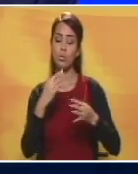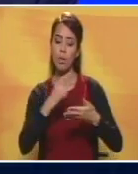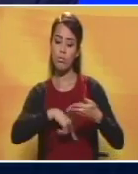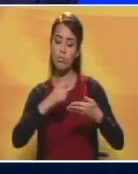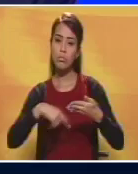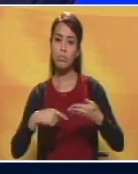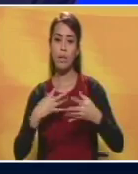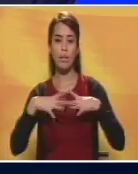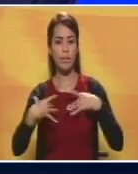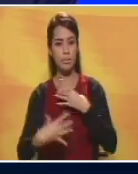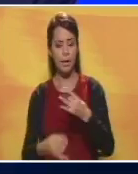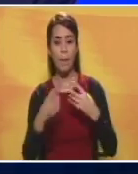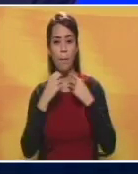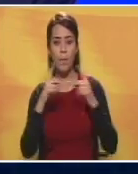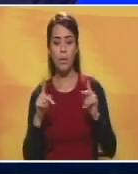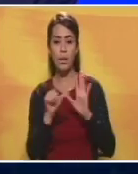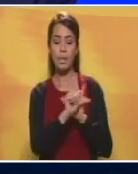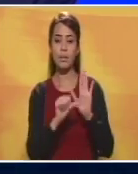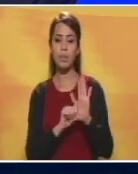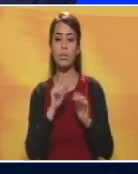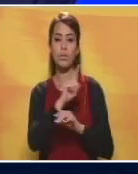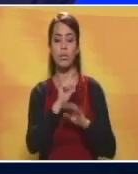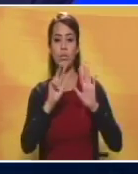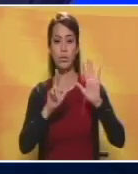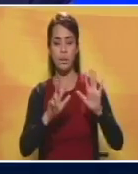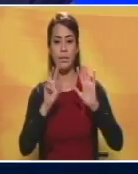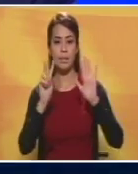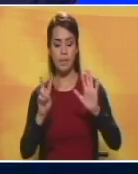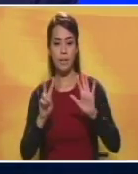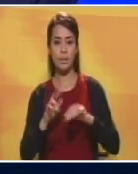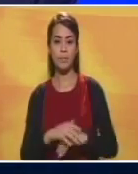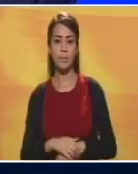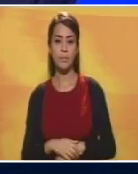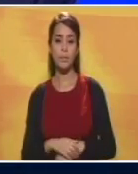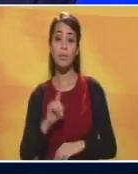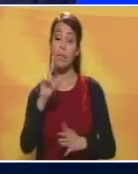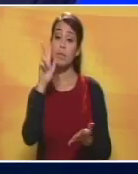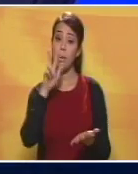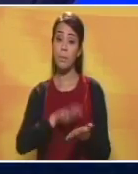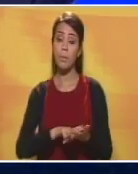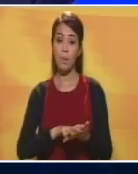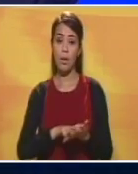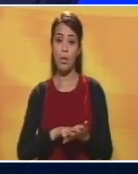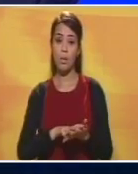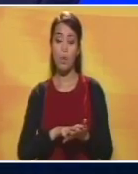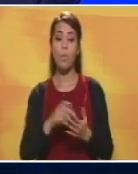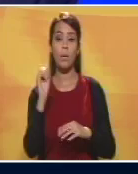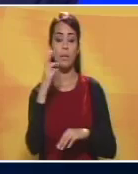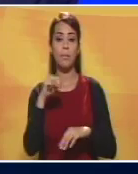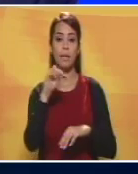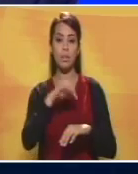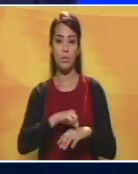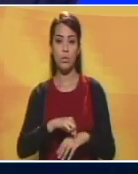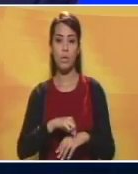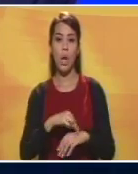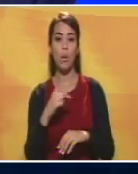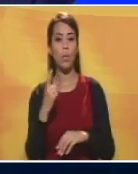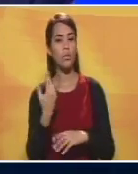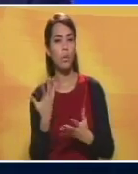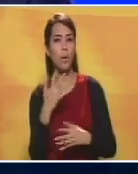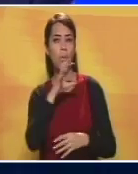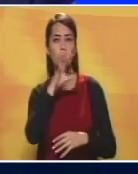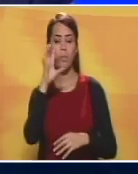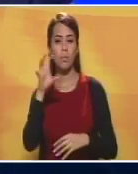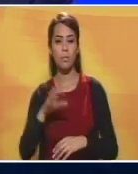de acuerdo al artículo 187 de la Constitución, numeral 9, debe ser aprobado por la Asamblea Nacional cuando es con instancias en el